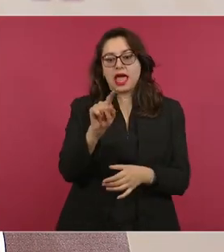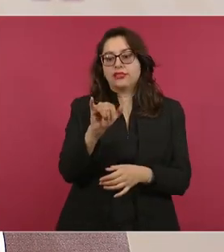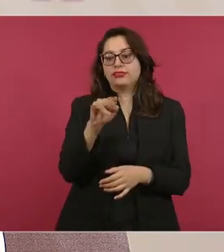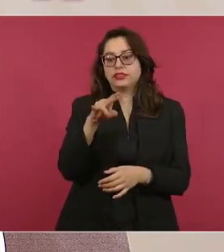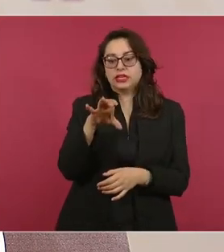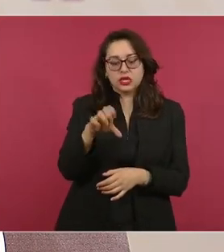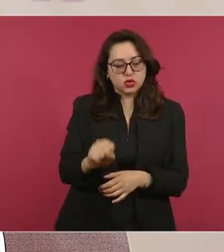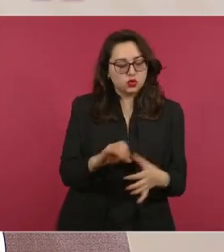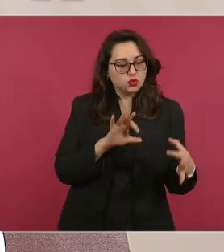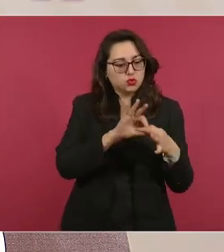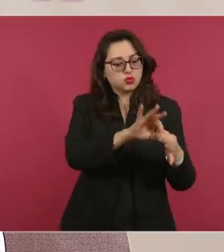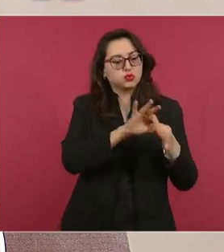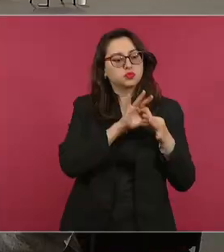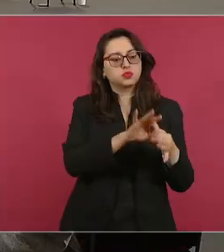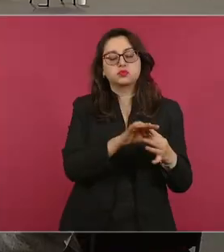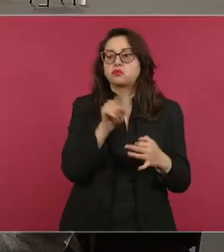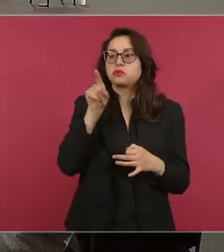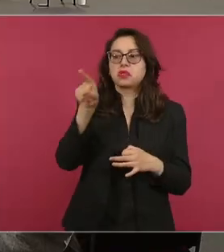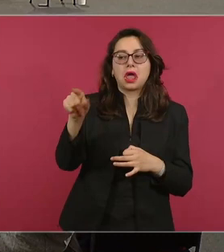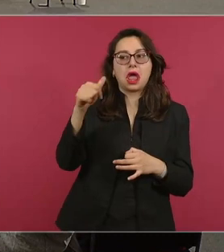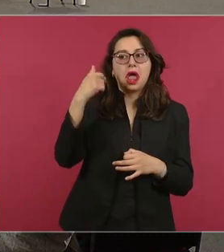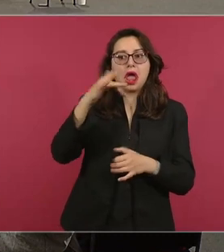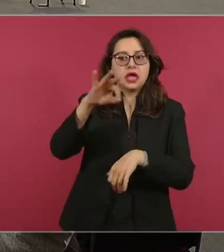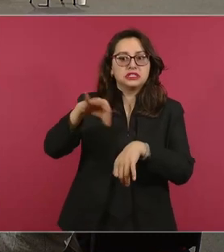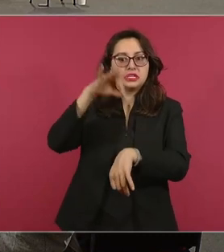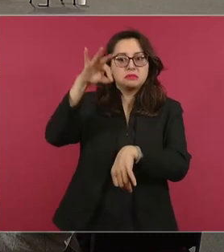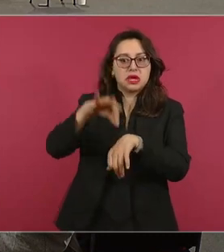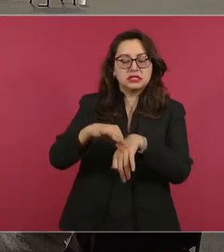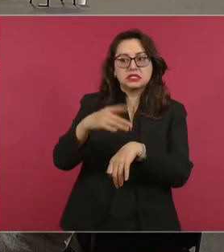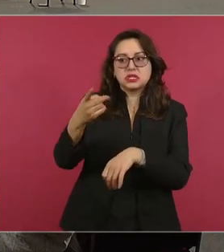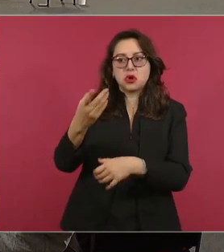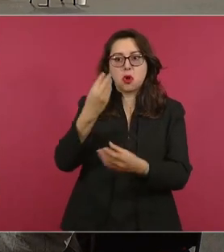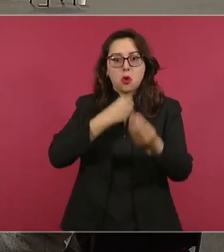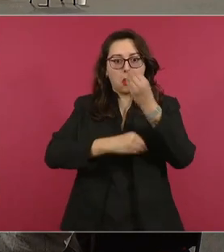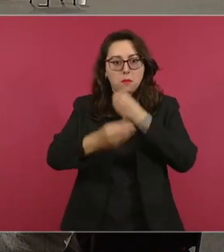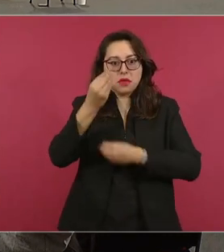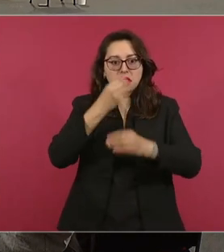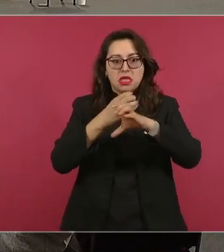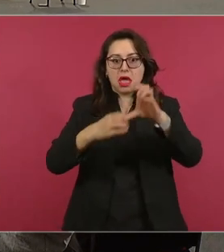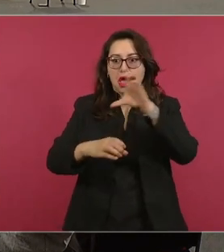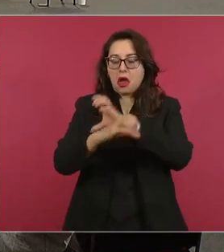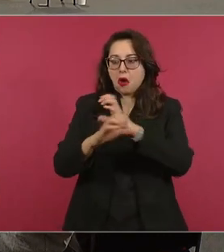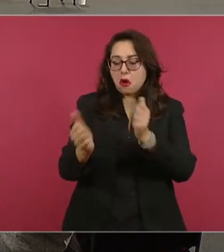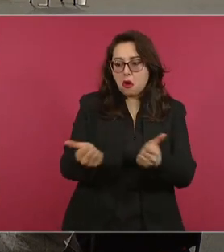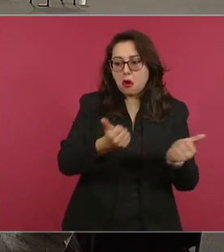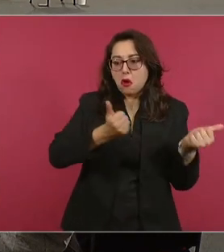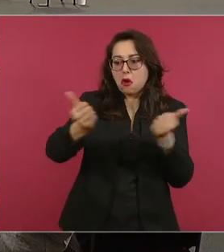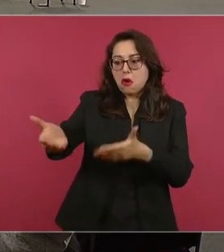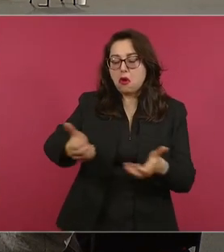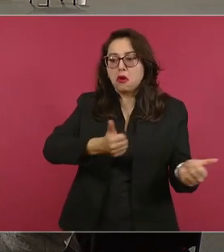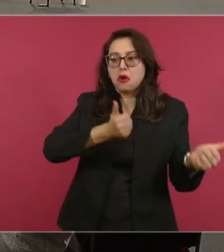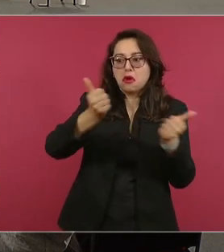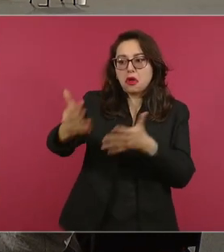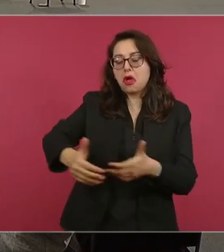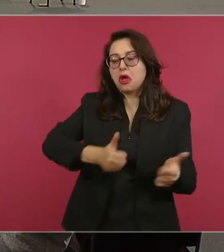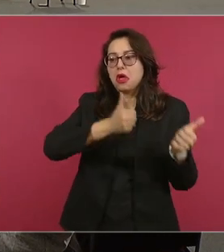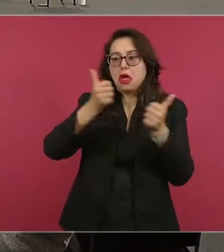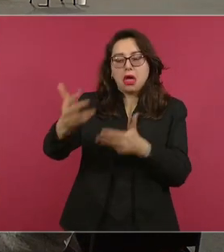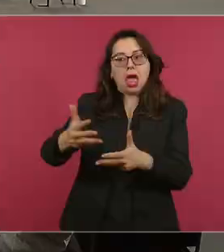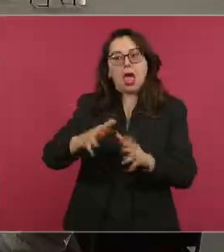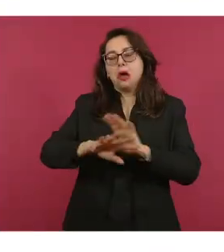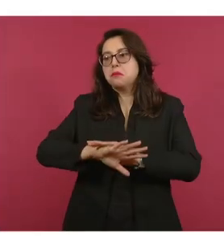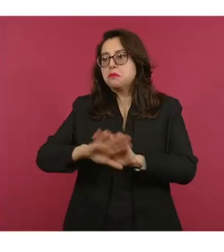tenían detenida la ayuda humanitaria en Chilpancingo, gracias a la presión social generada por todos nuestros mensajes y